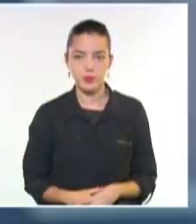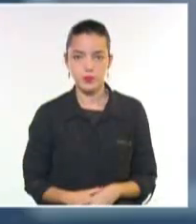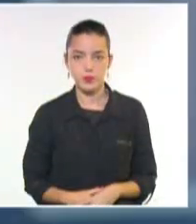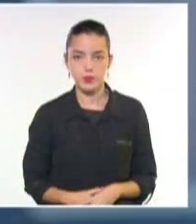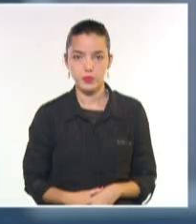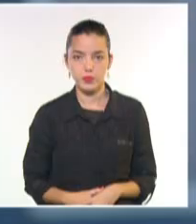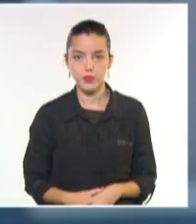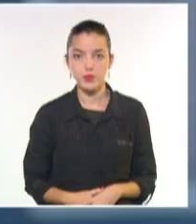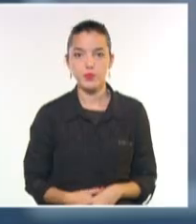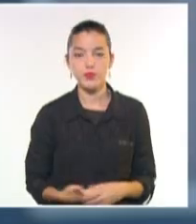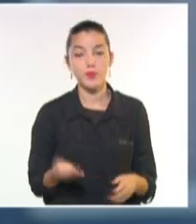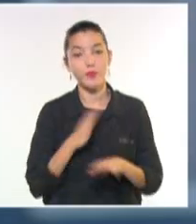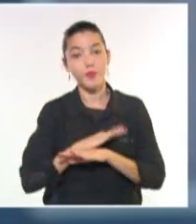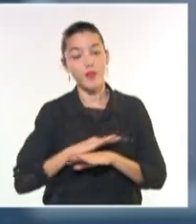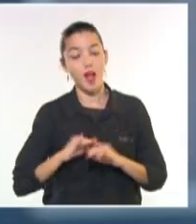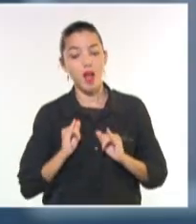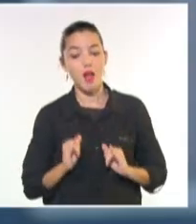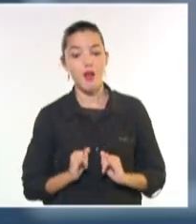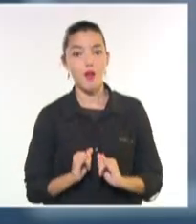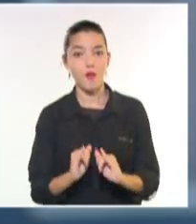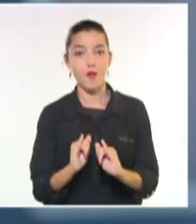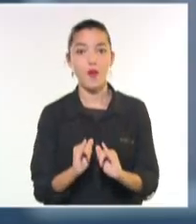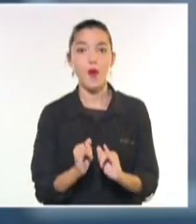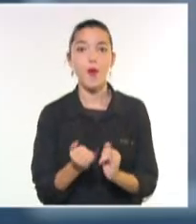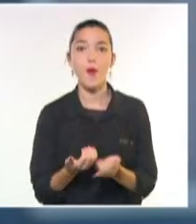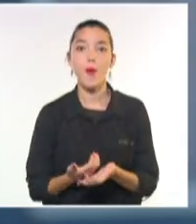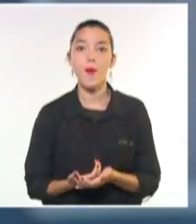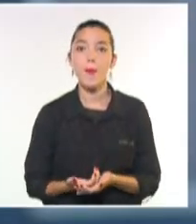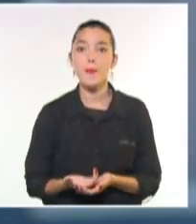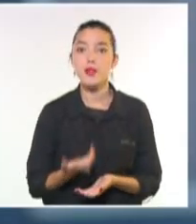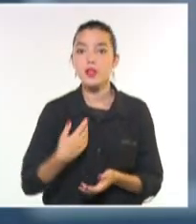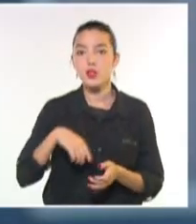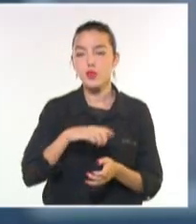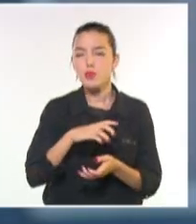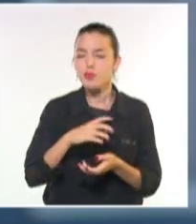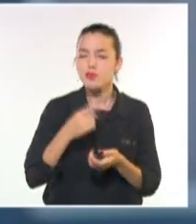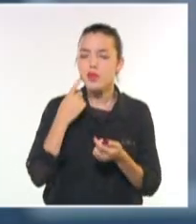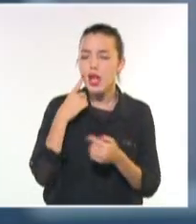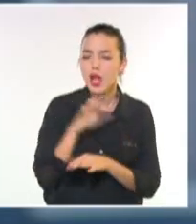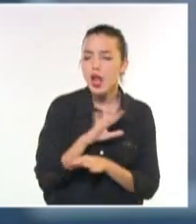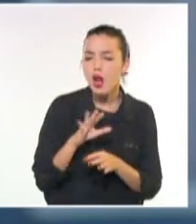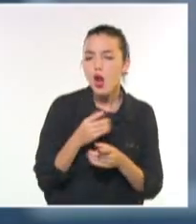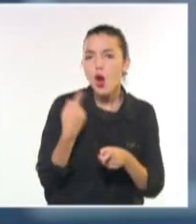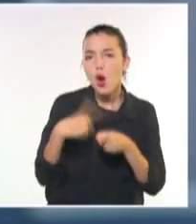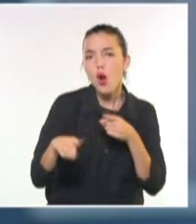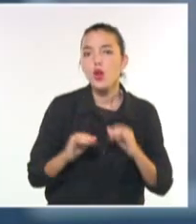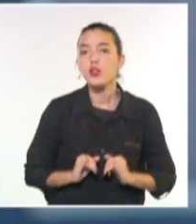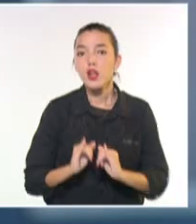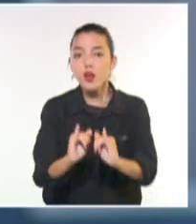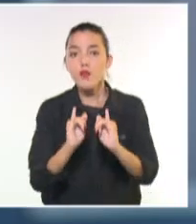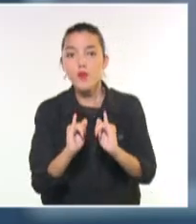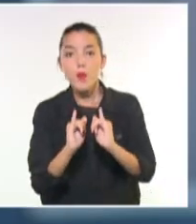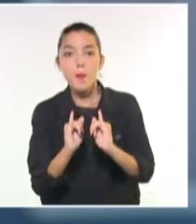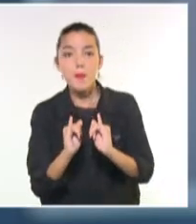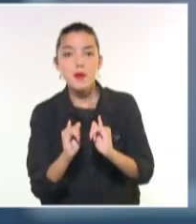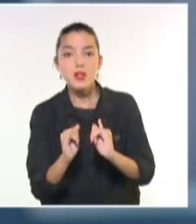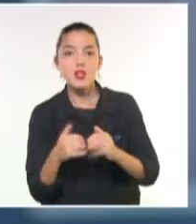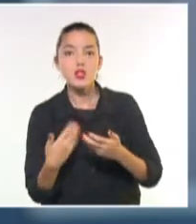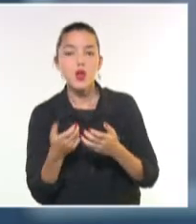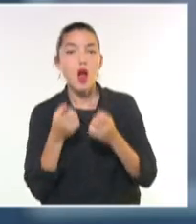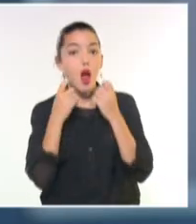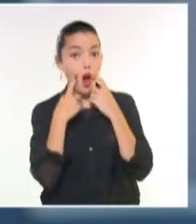Junto a los pronósticos en las plataformas digitales encontramos también otro tipo de información muy valiosa para comprender